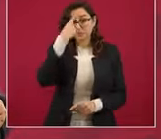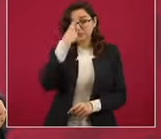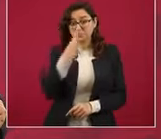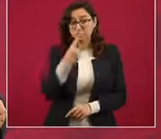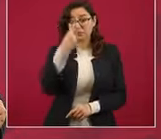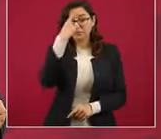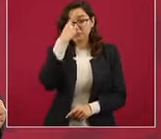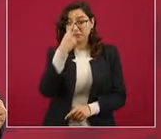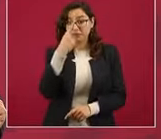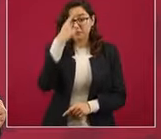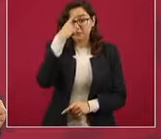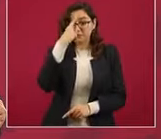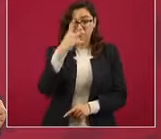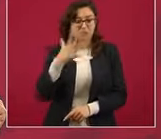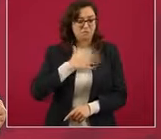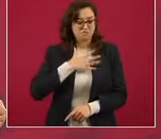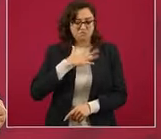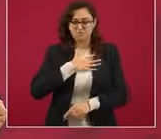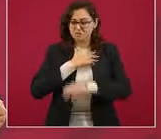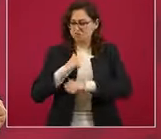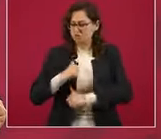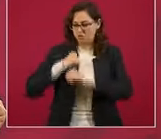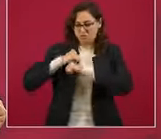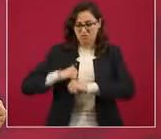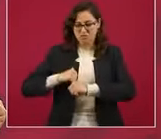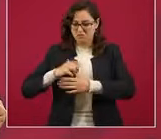de que era buscar el poder por el poder,